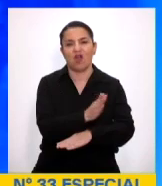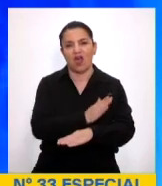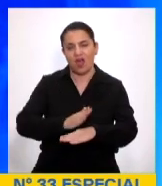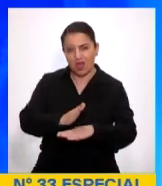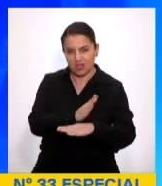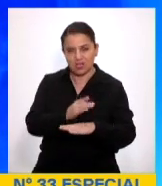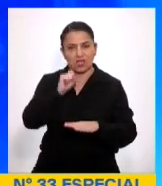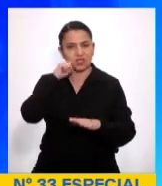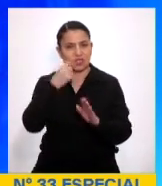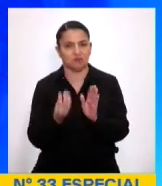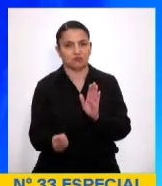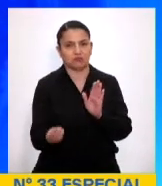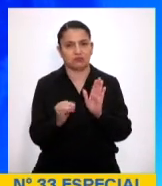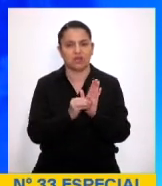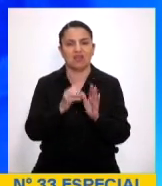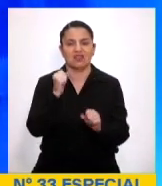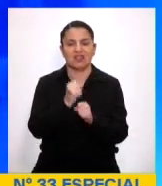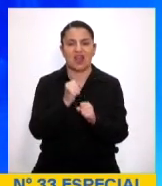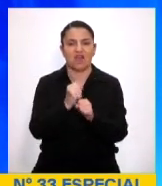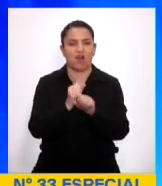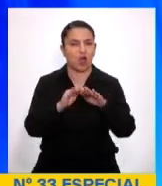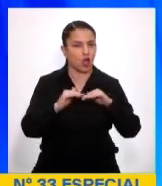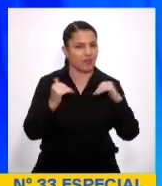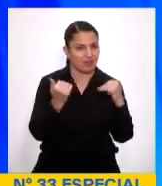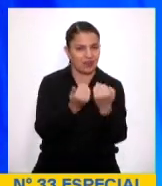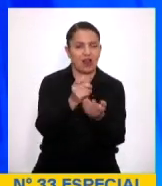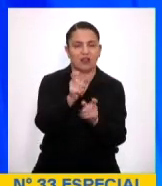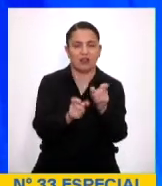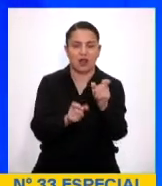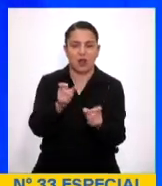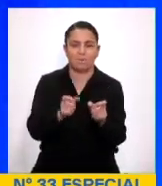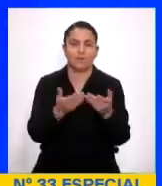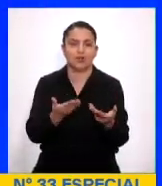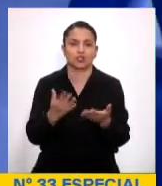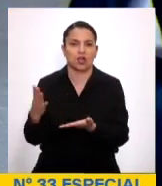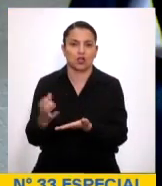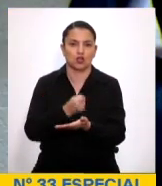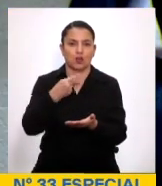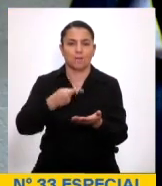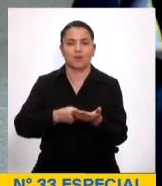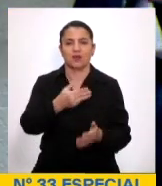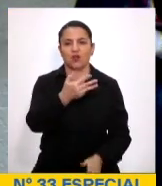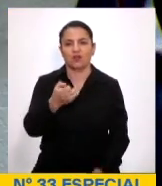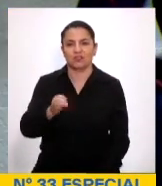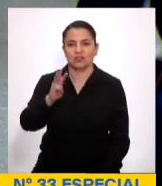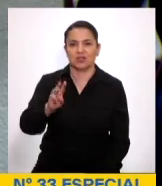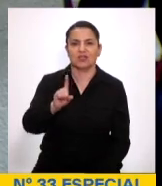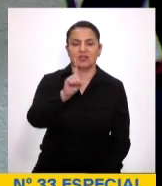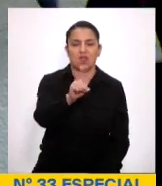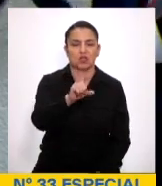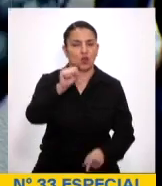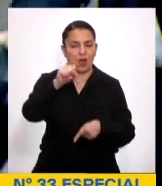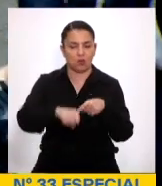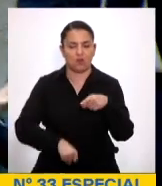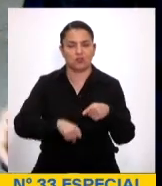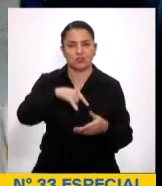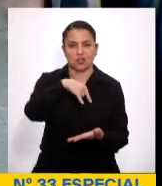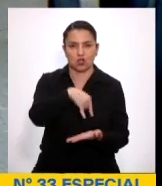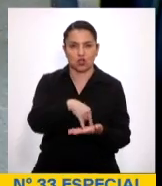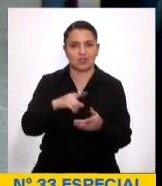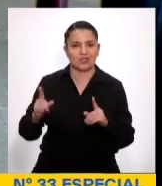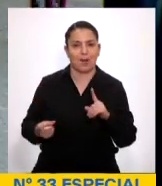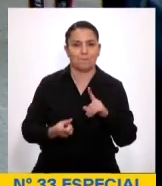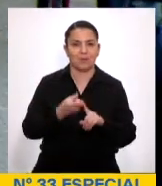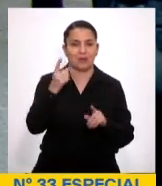considerase el régimen de trabajo integral de las personas lo cual se logró en 1931 con la aprobación el congreso del primer